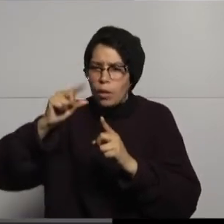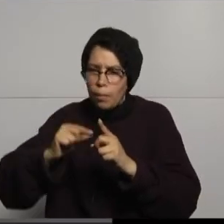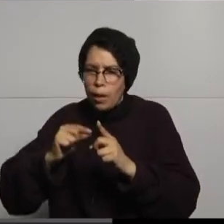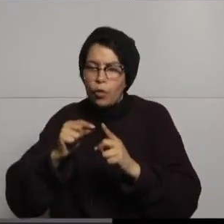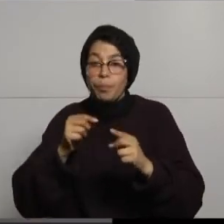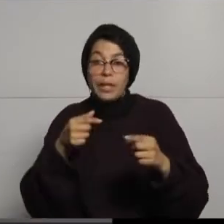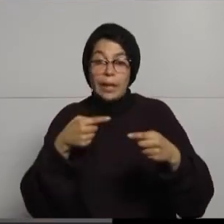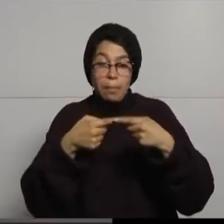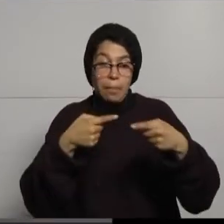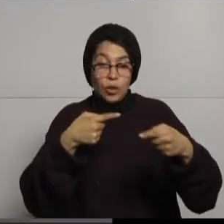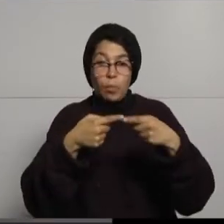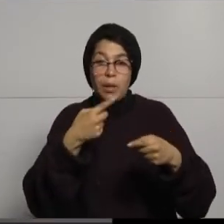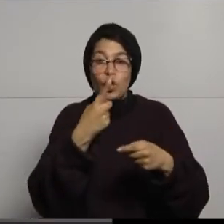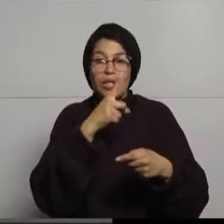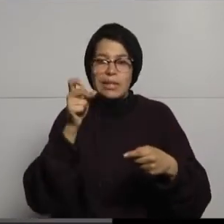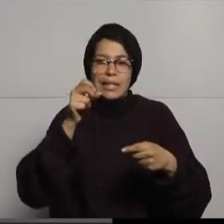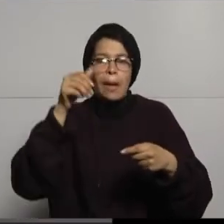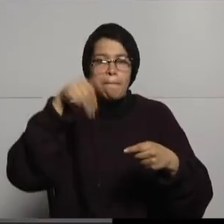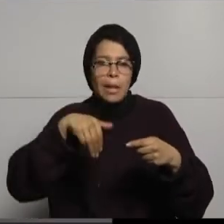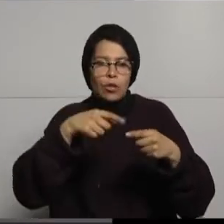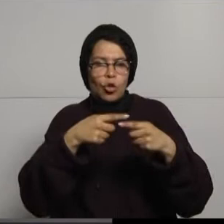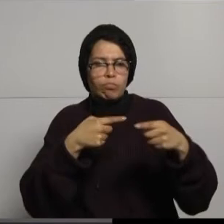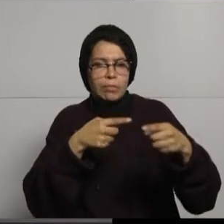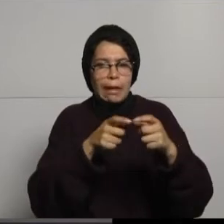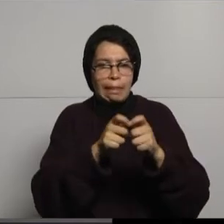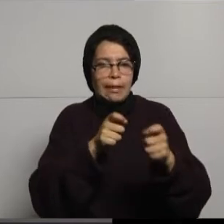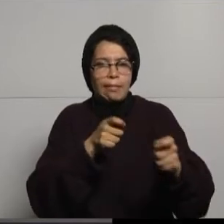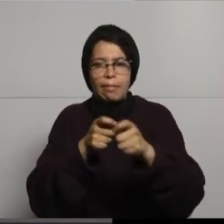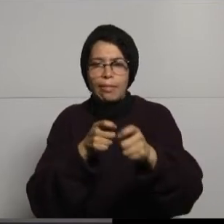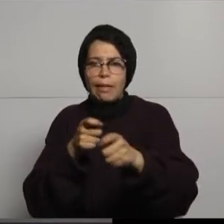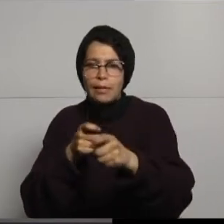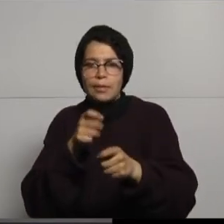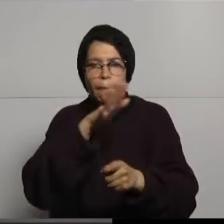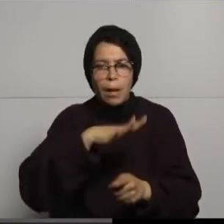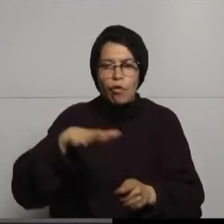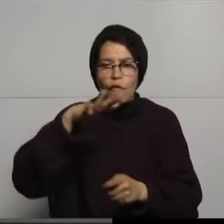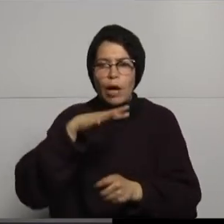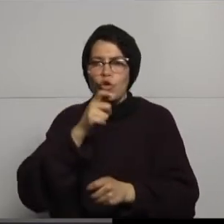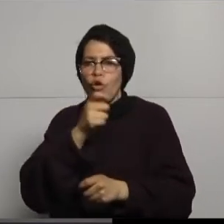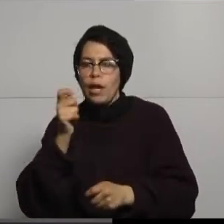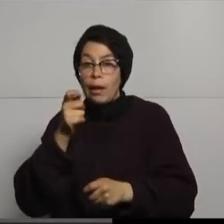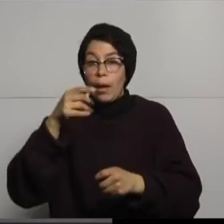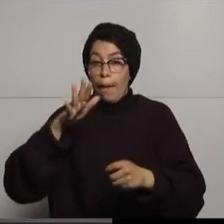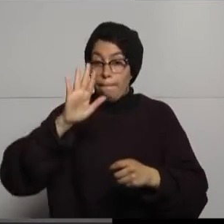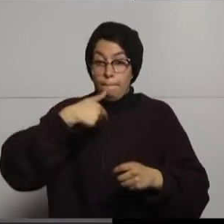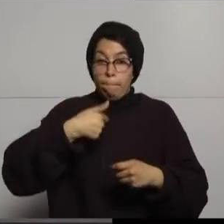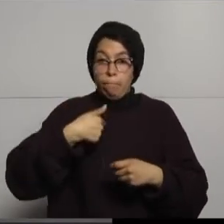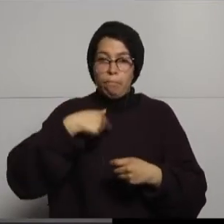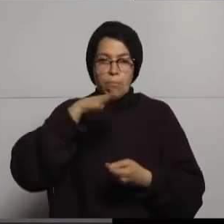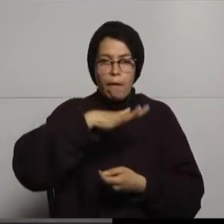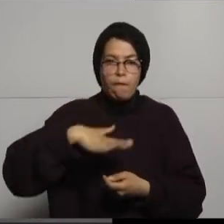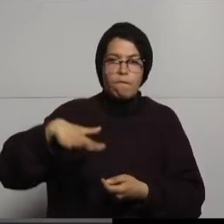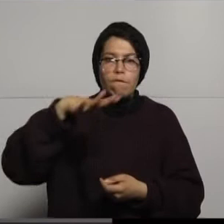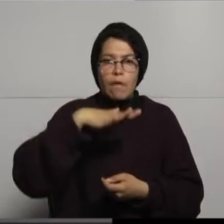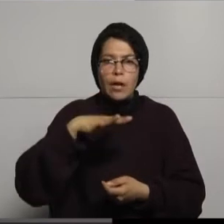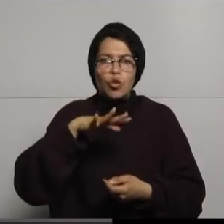tantos casos. No me dice, por supuesto, quién es, violación de intimidad, nada de eso, pero sí me advierte que en mi barrio en ese momento hay más o menos